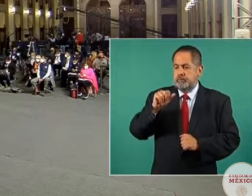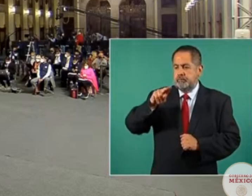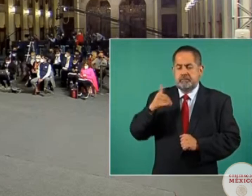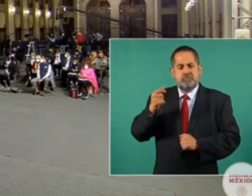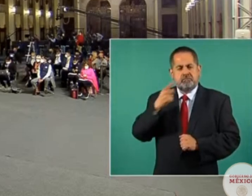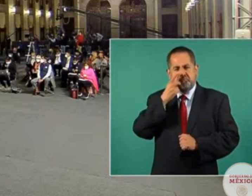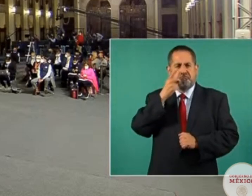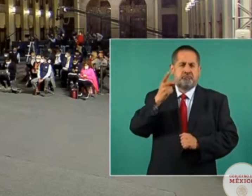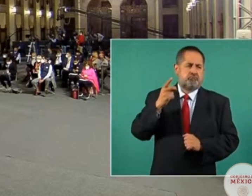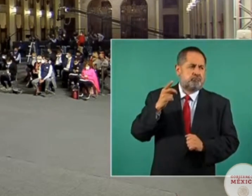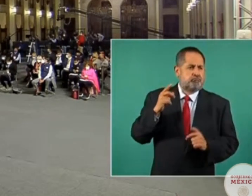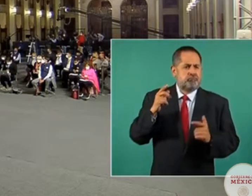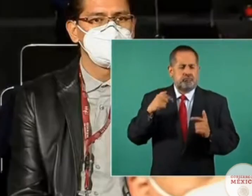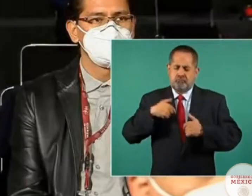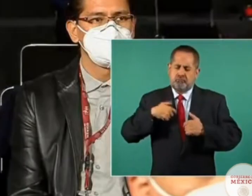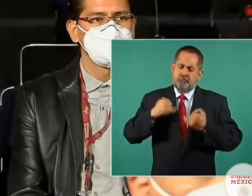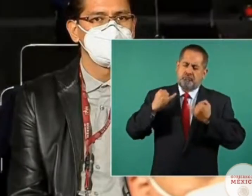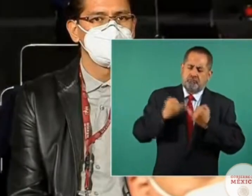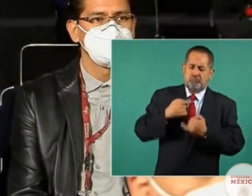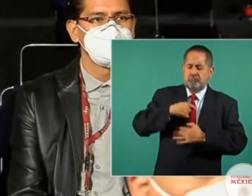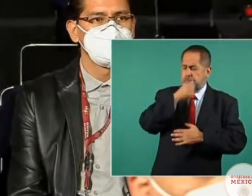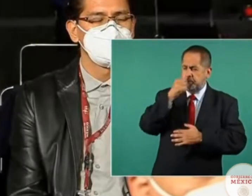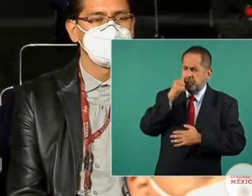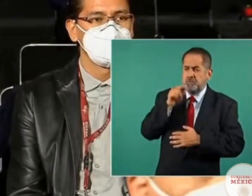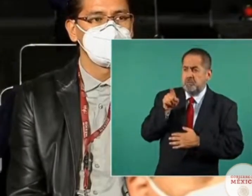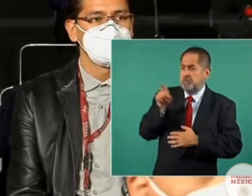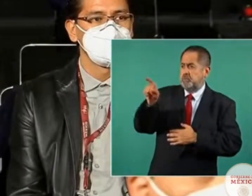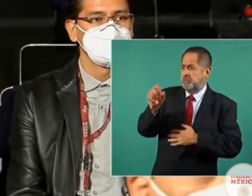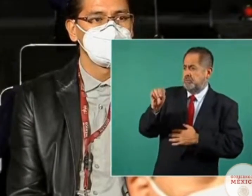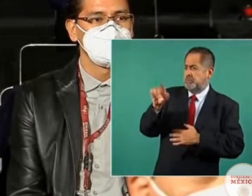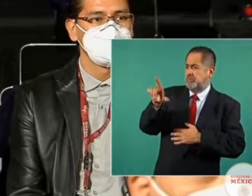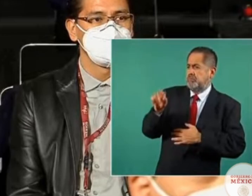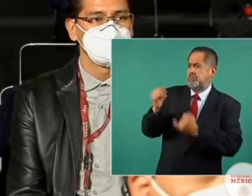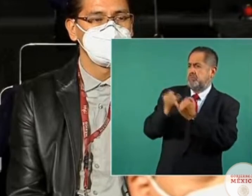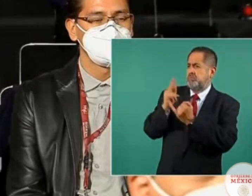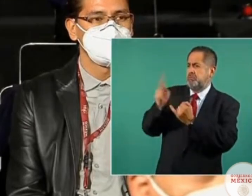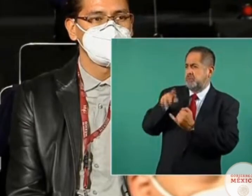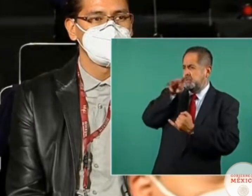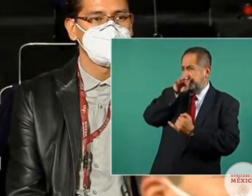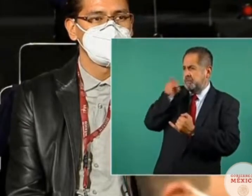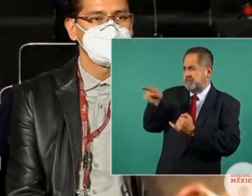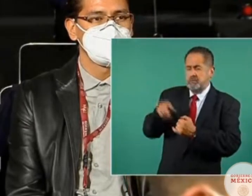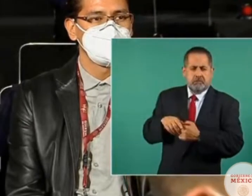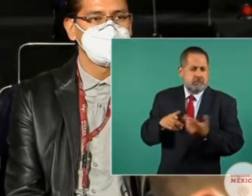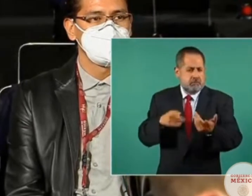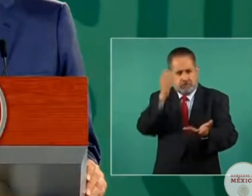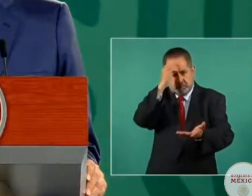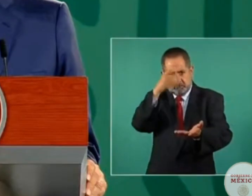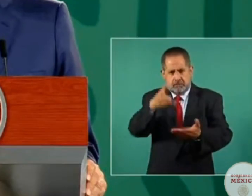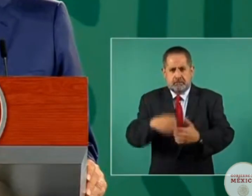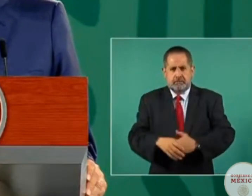se comparó prácticamente con Benito Juárez y a usted lo comparaba con Gustavo Díaz Ordaz. ¿Qué opinión tiene al respecto, presidente?